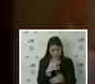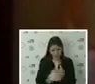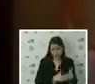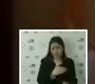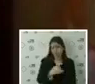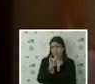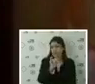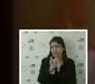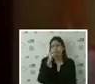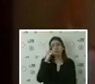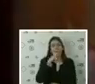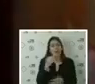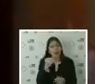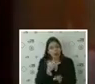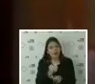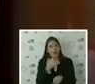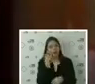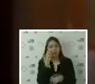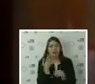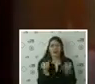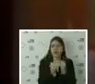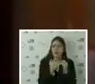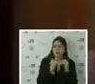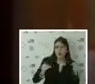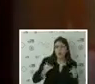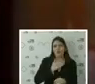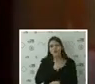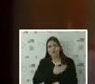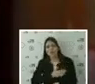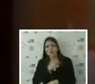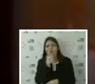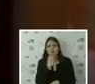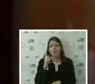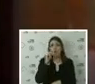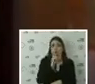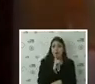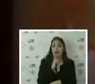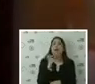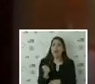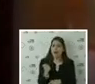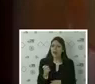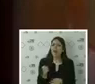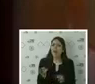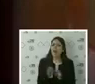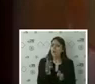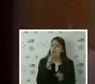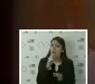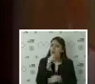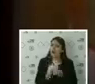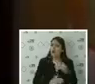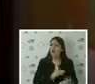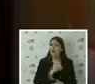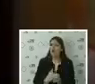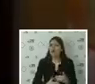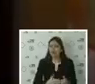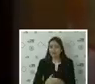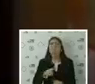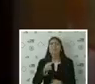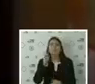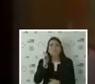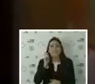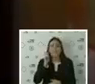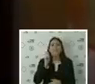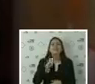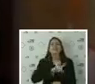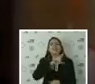esta idea de la equidad, del género y de la educación, estamos en un camino avanzando. ¿Hacia dónde vamos? Justo a lo que sigue. No